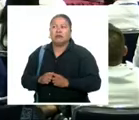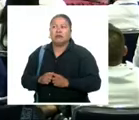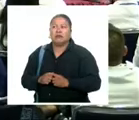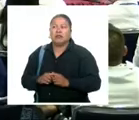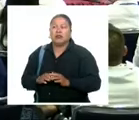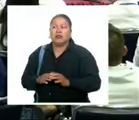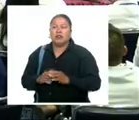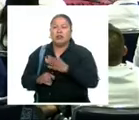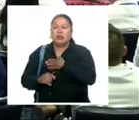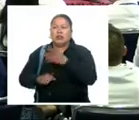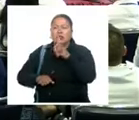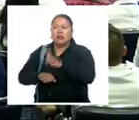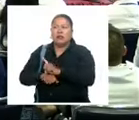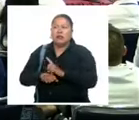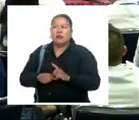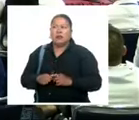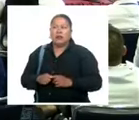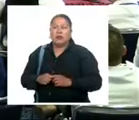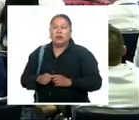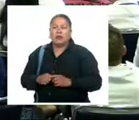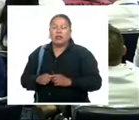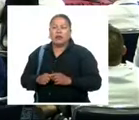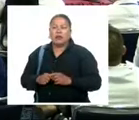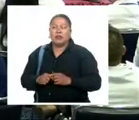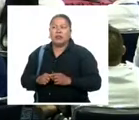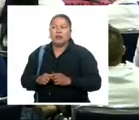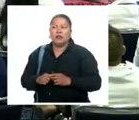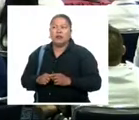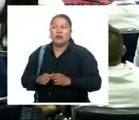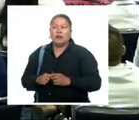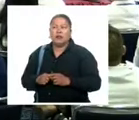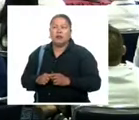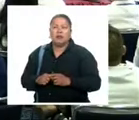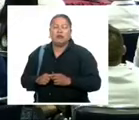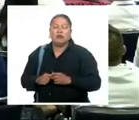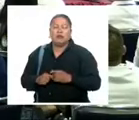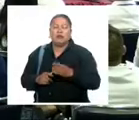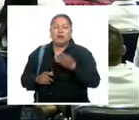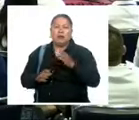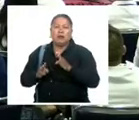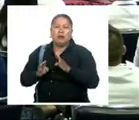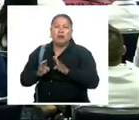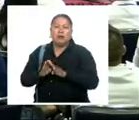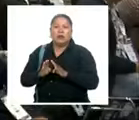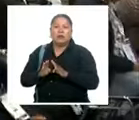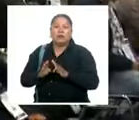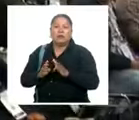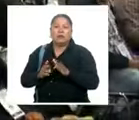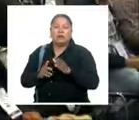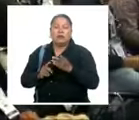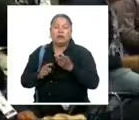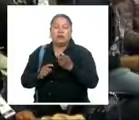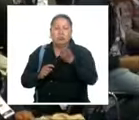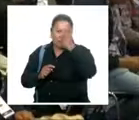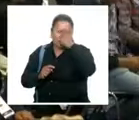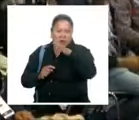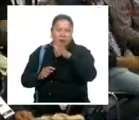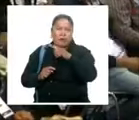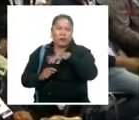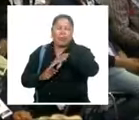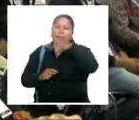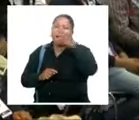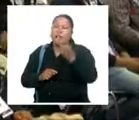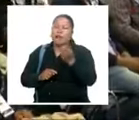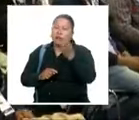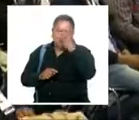Hola, buenos días, señor gobernador. Mariana Delgado, de Central Q Noticias. Luego de la distinción que le acaban de dar al barrio de Jalatlaco, ¿esto